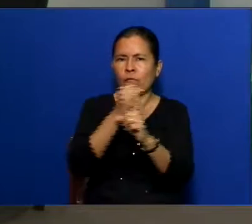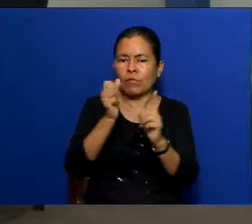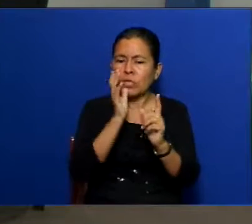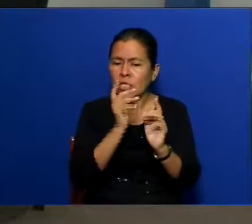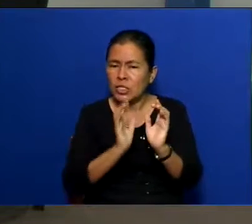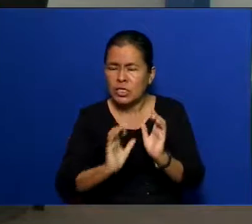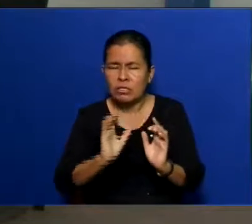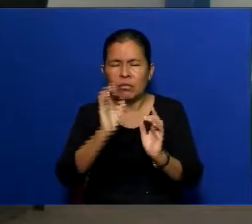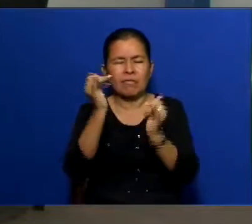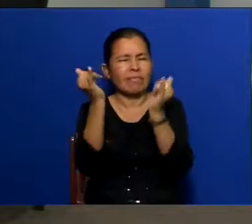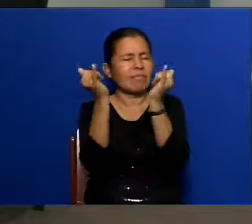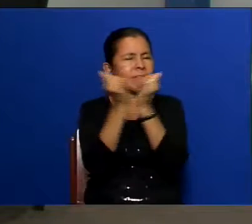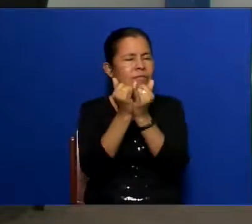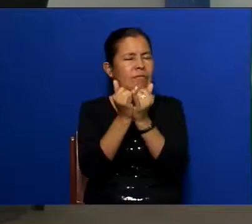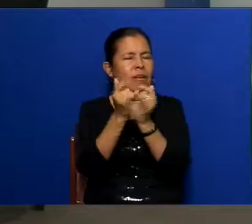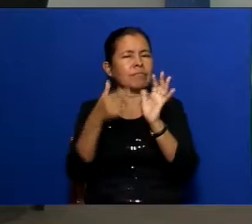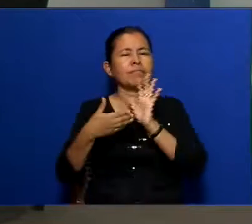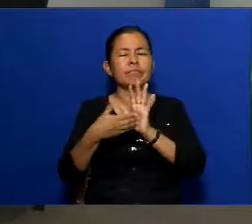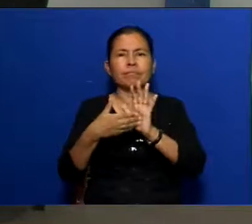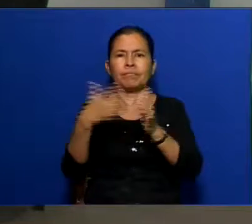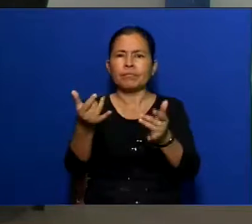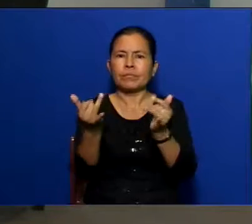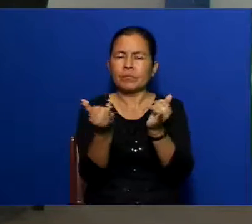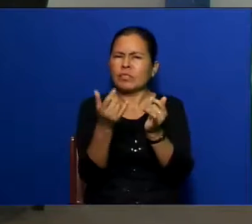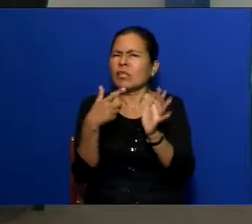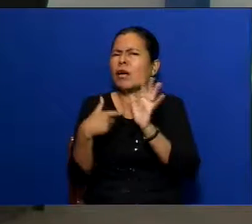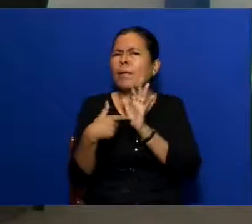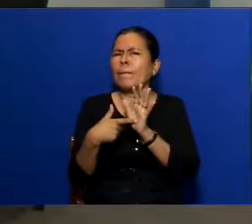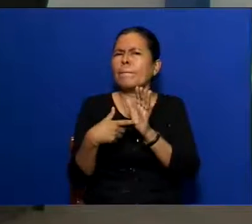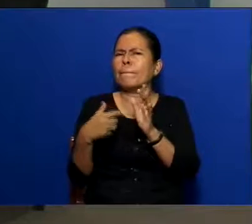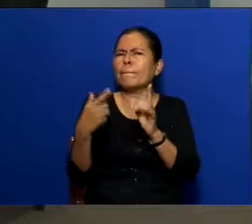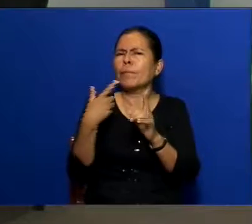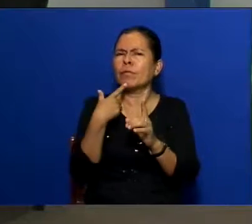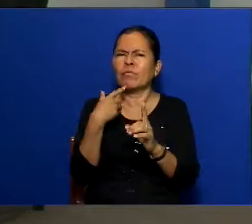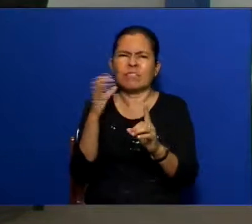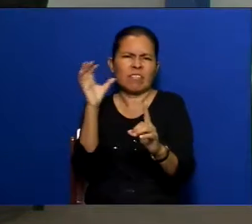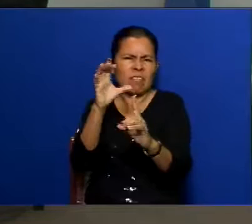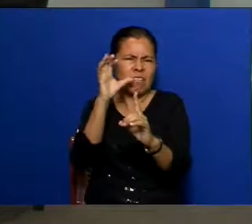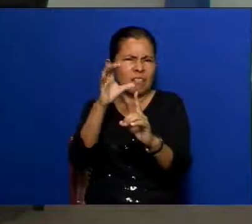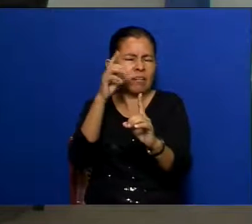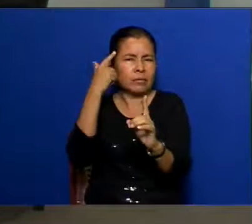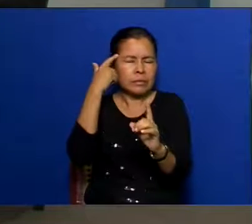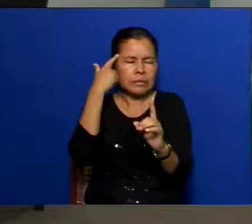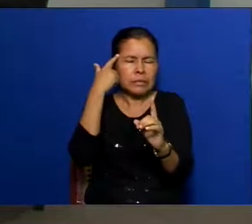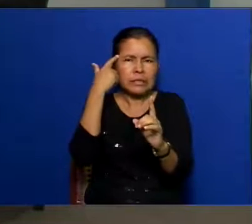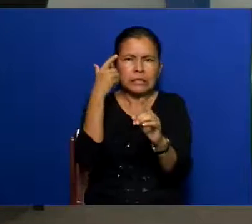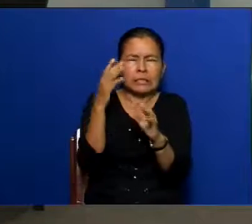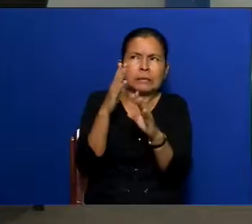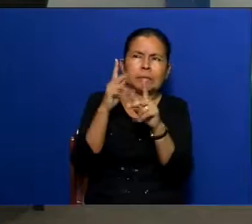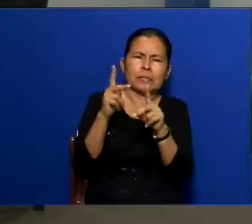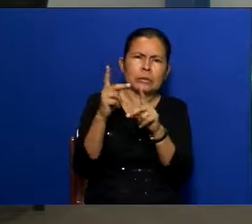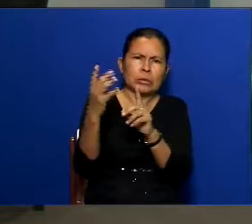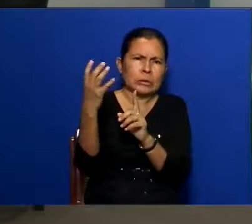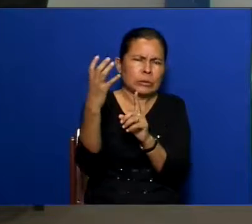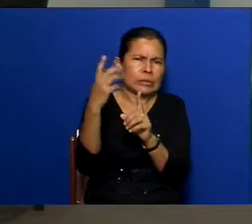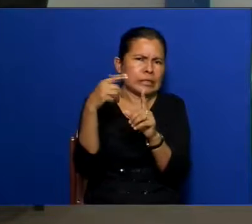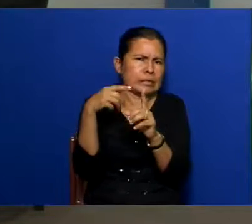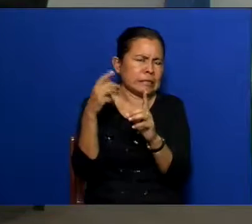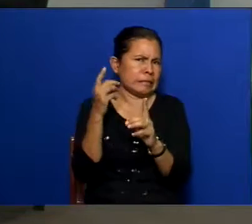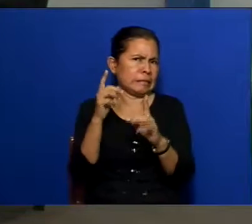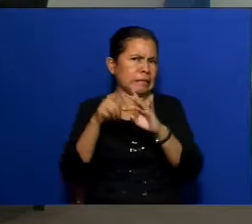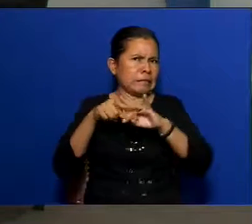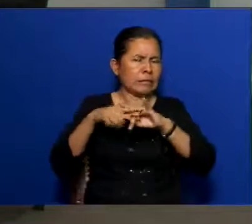hay cuando se comete el delito de violencia psicológica. Violencia psicológica es cuando una persona es